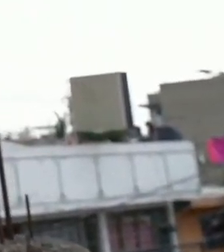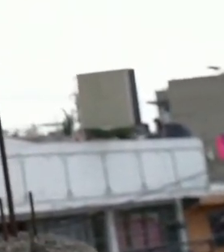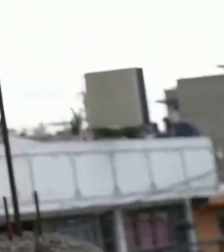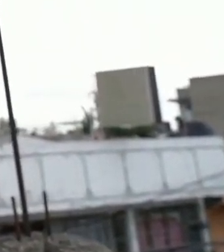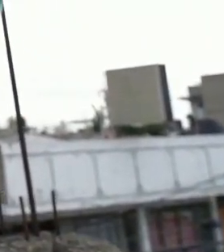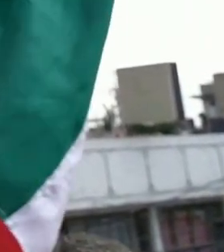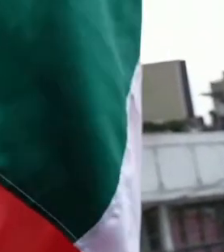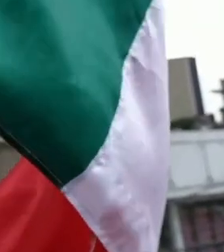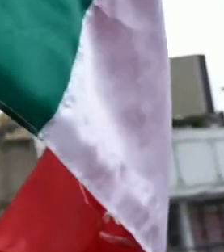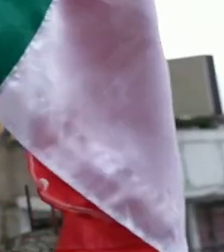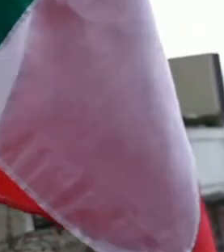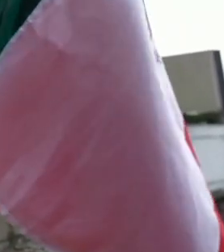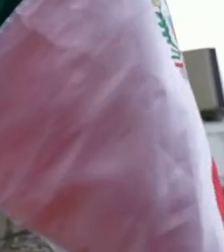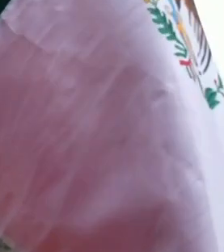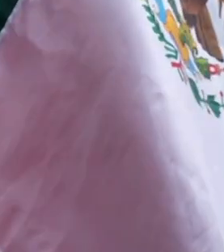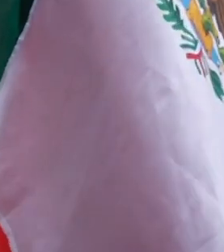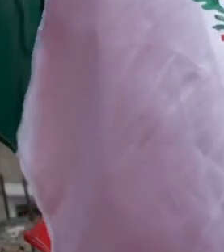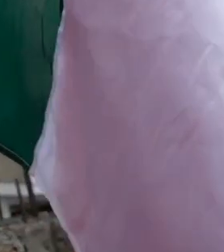¡Viva los pueblos